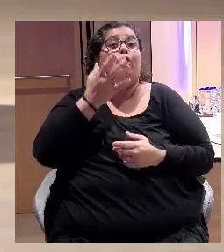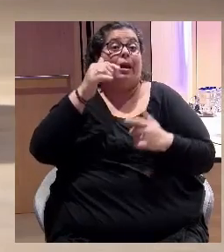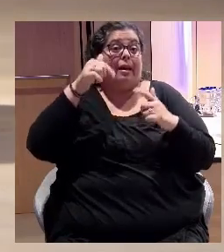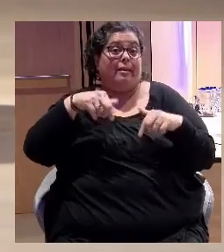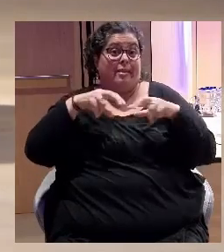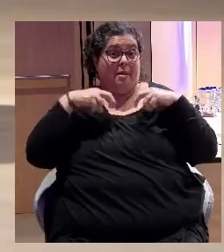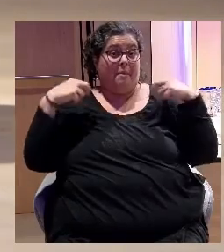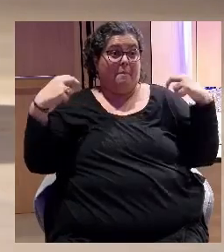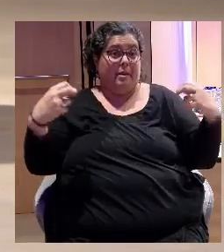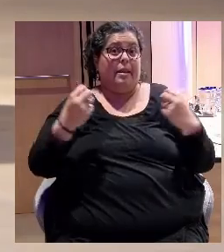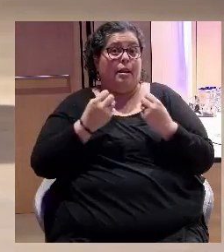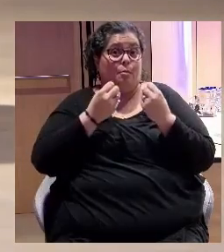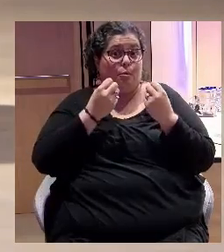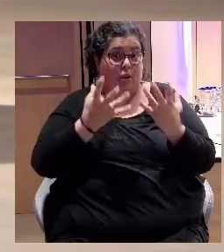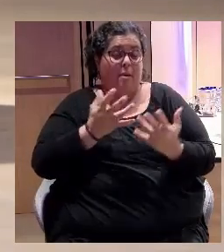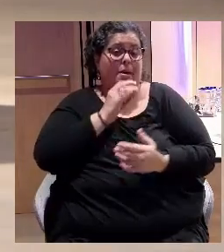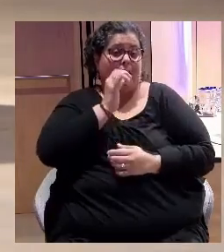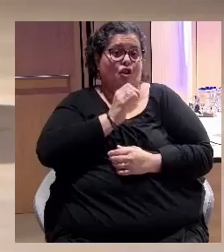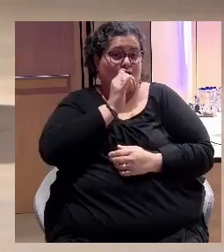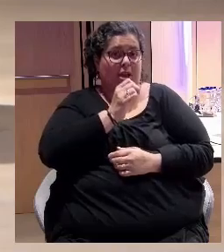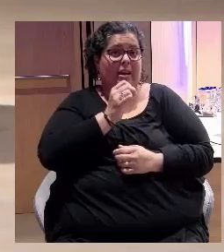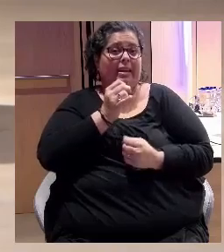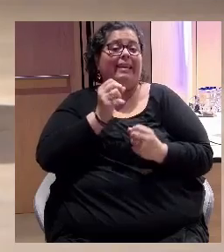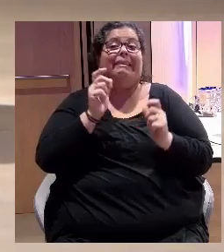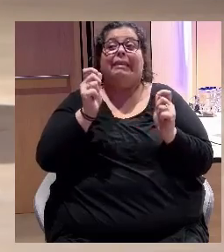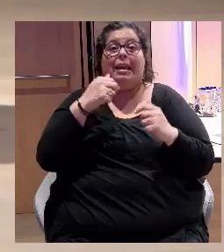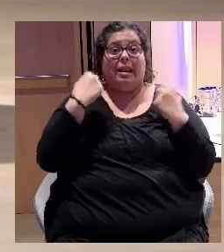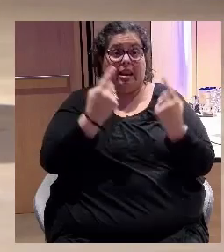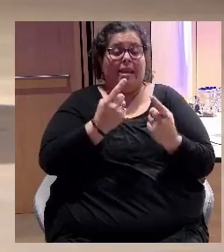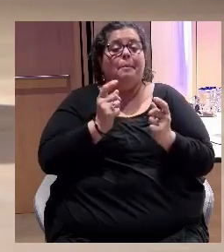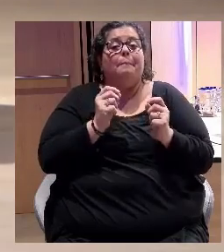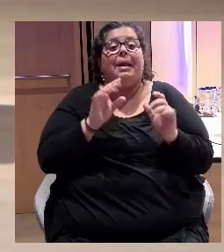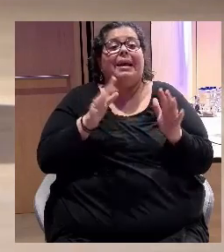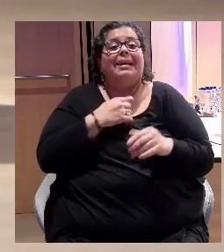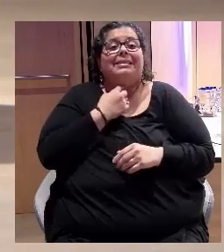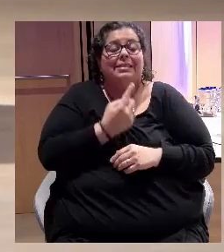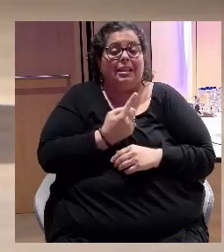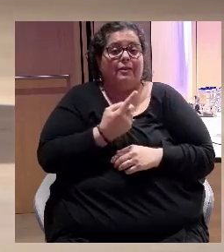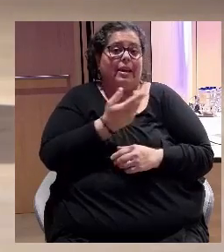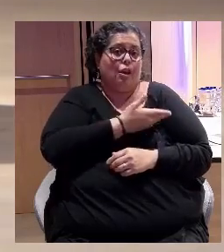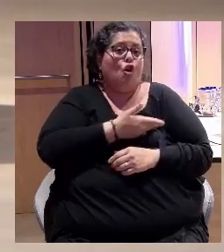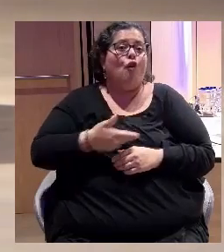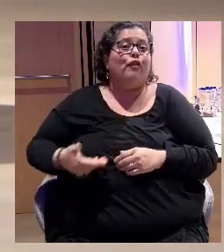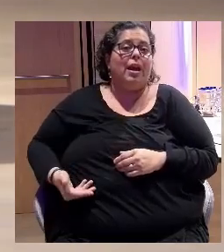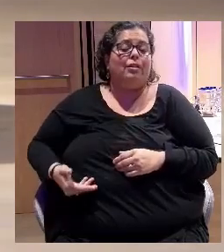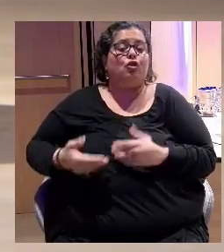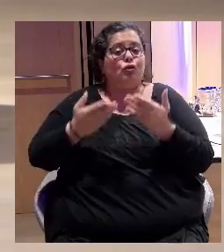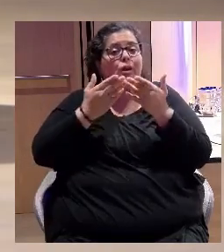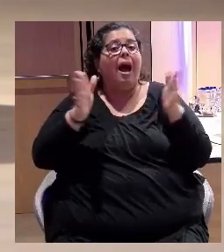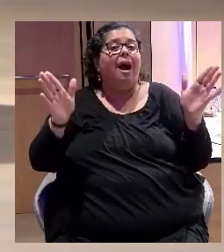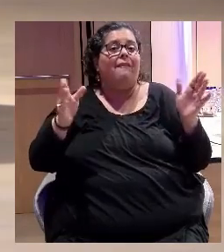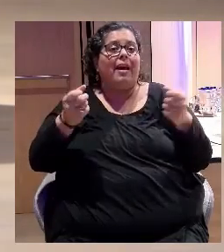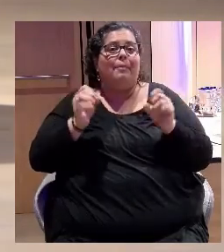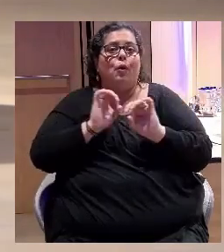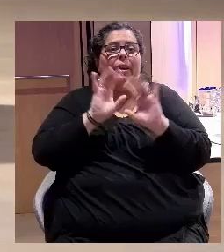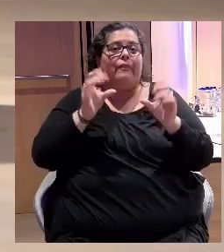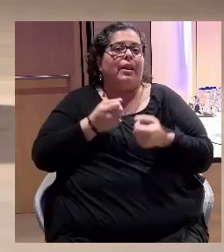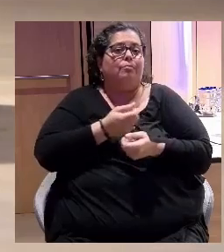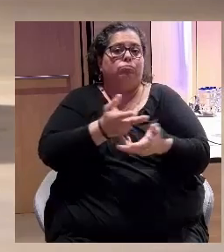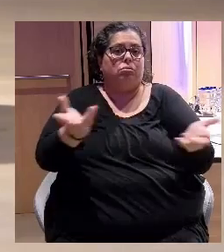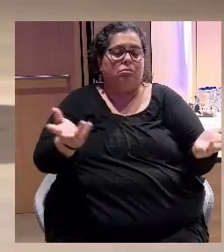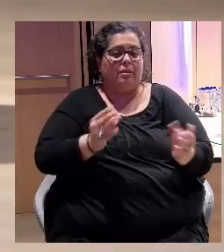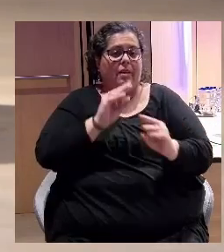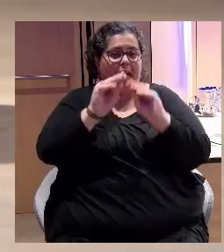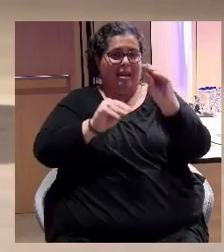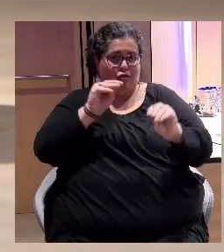para contarles quiénes somos y para qué sirve que los gobiernos abran datos, porque se usan y bastante, y el